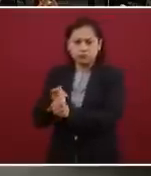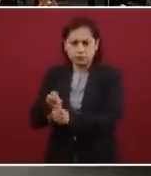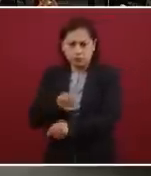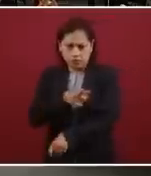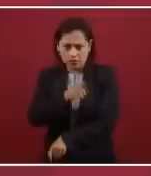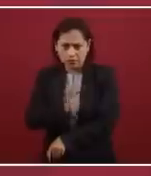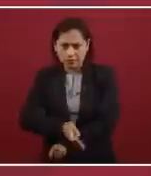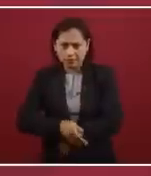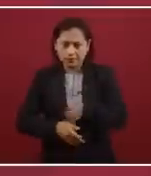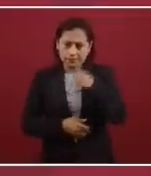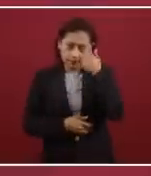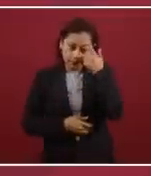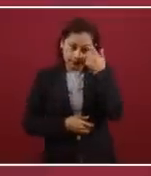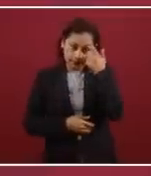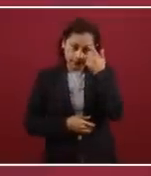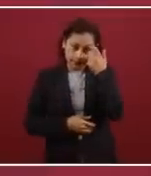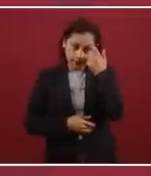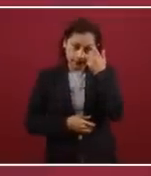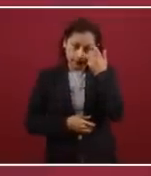Bueno,